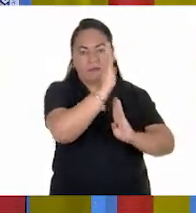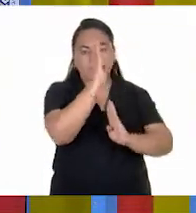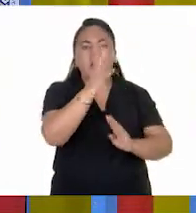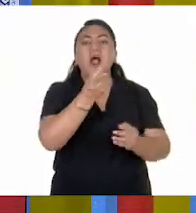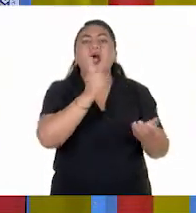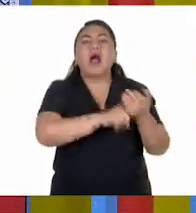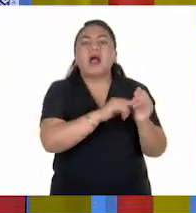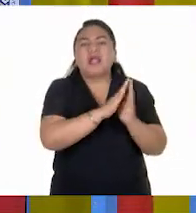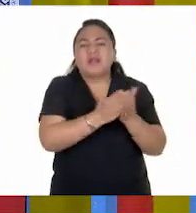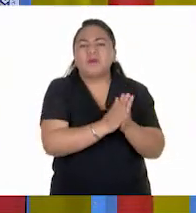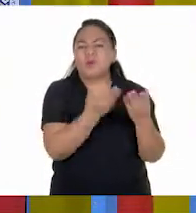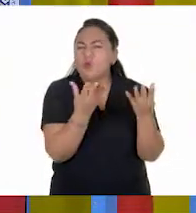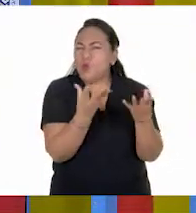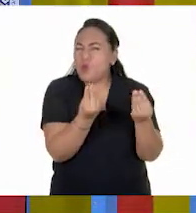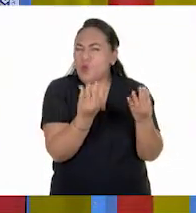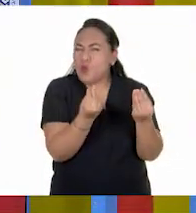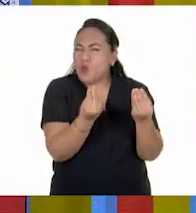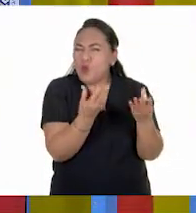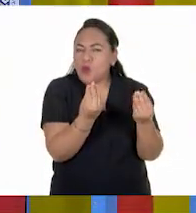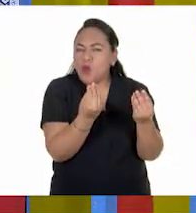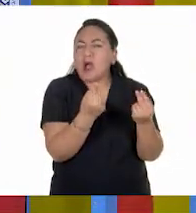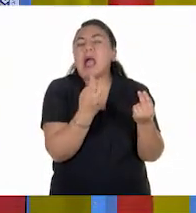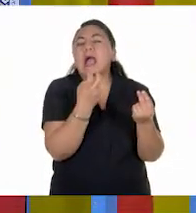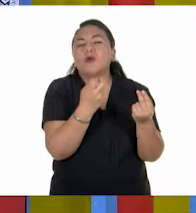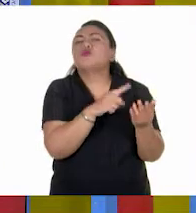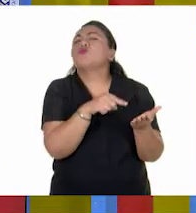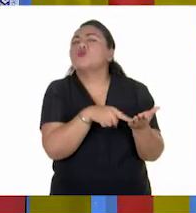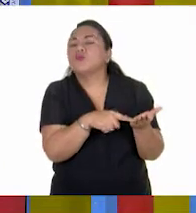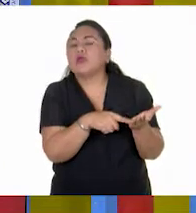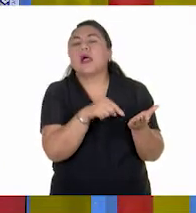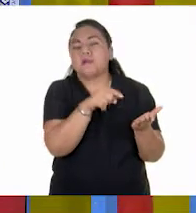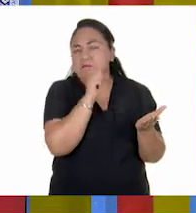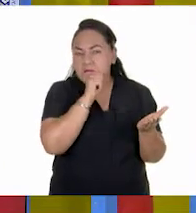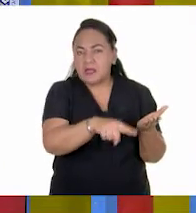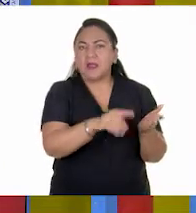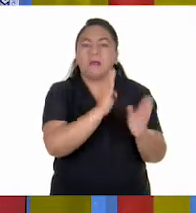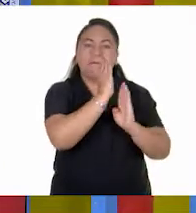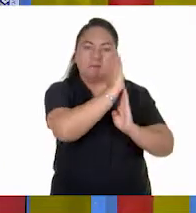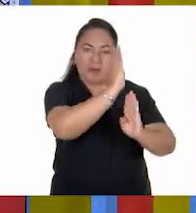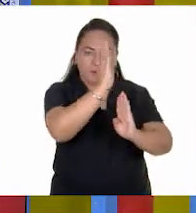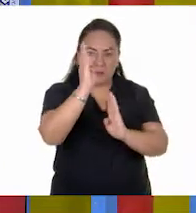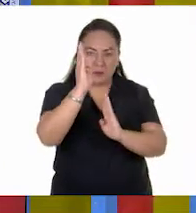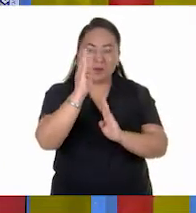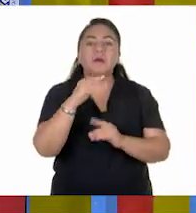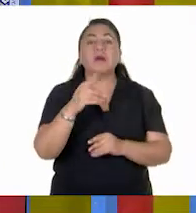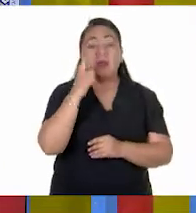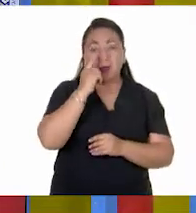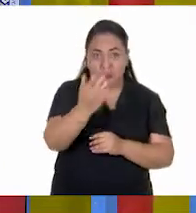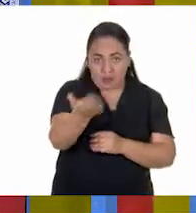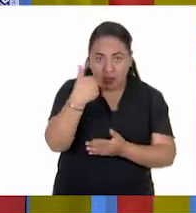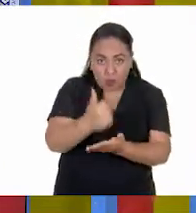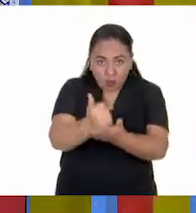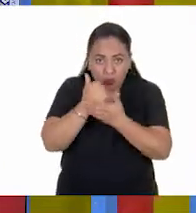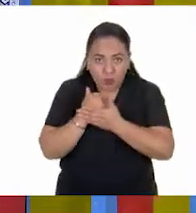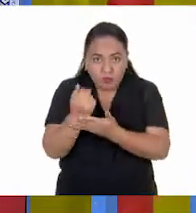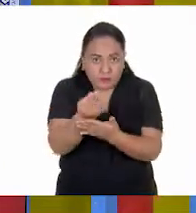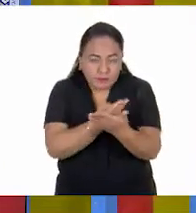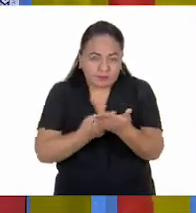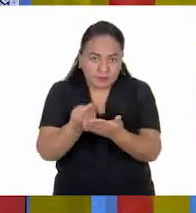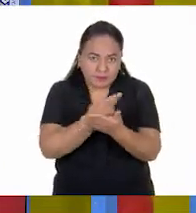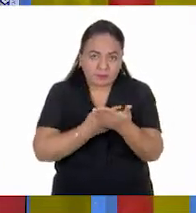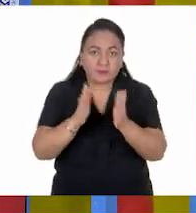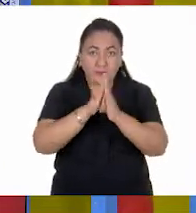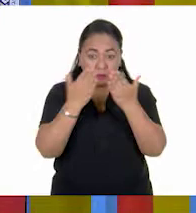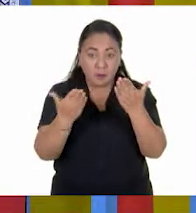muchos libros. ¿Y dónde hay muchos libros? Pues en una biblioteca. ¿Qué les parece si ustedes me ayudan a dibujar un libro?